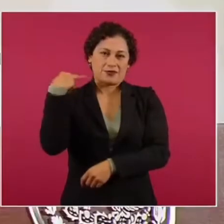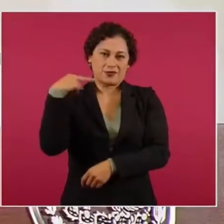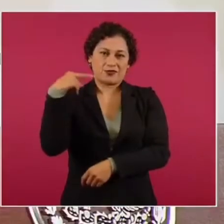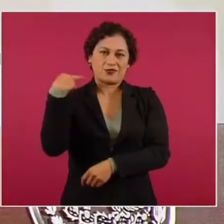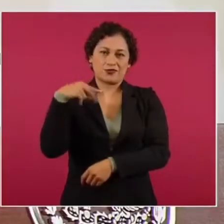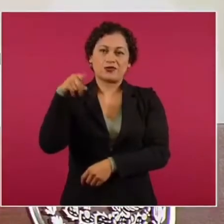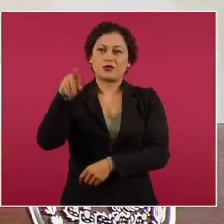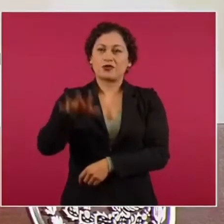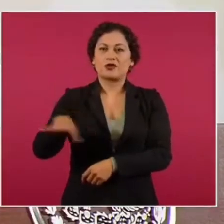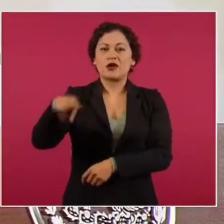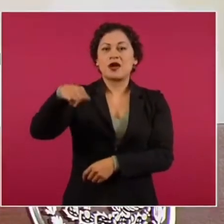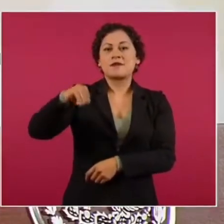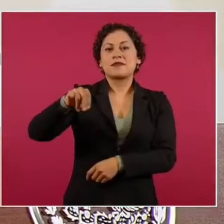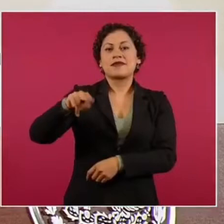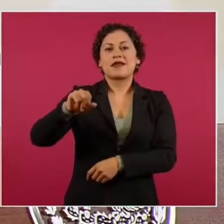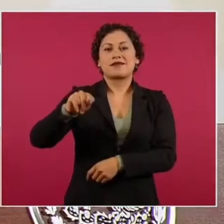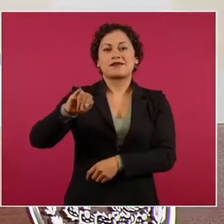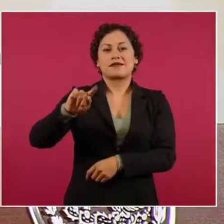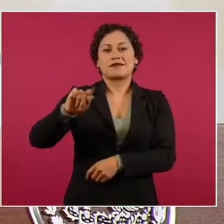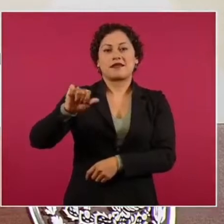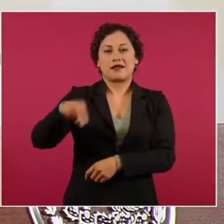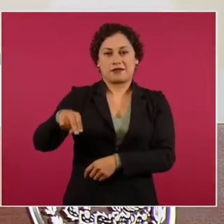a Minatitlán,